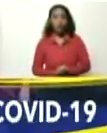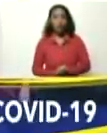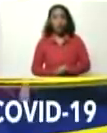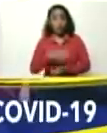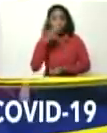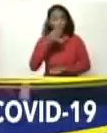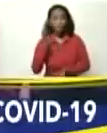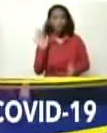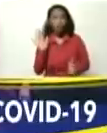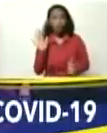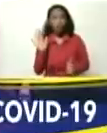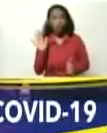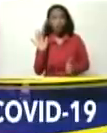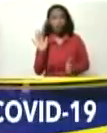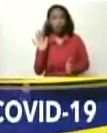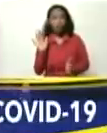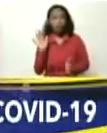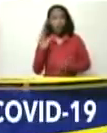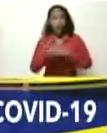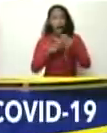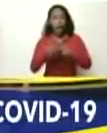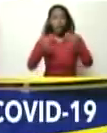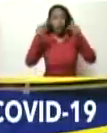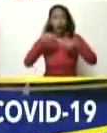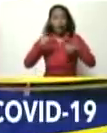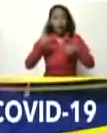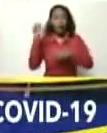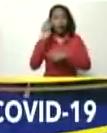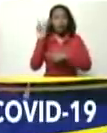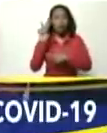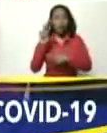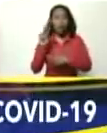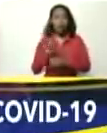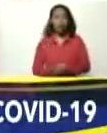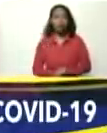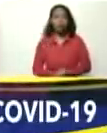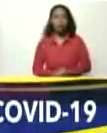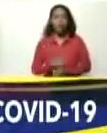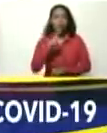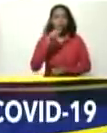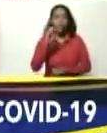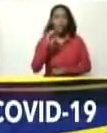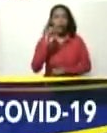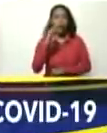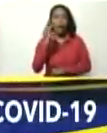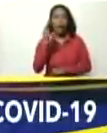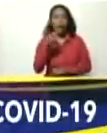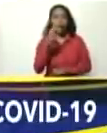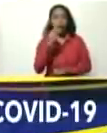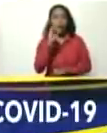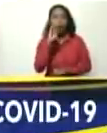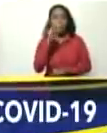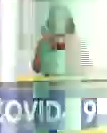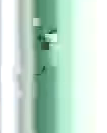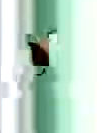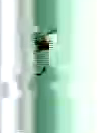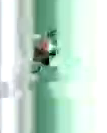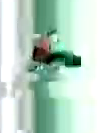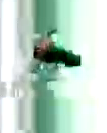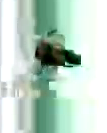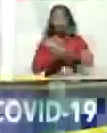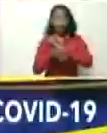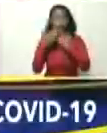¿Verdad? Made in Venezuela, Teragrip. ¿Ah? Entonces, cuando aparezca el Teragrip del